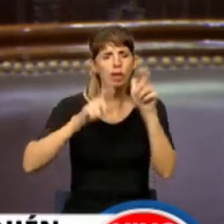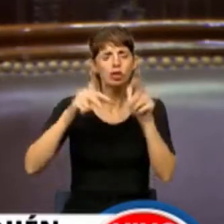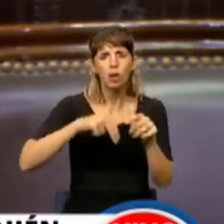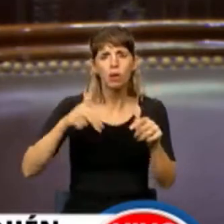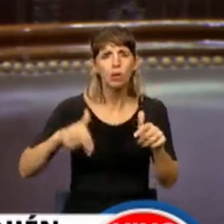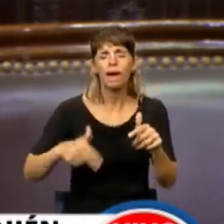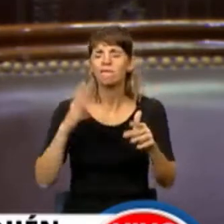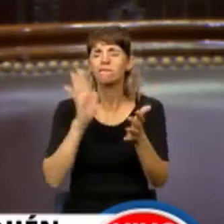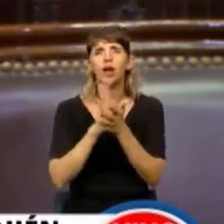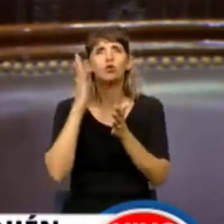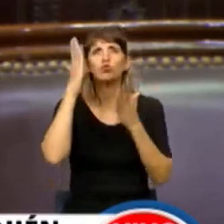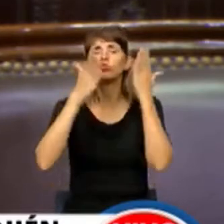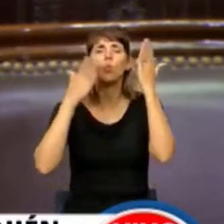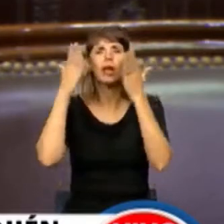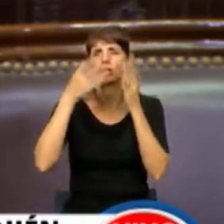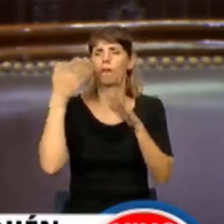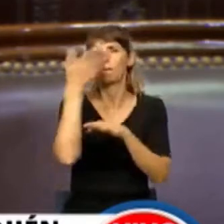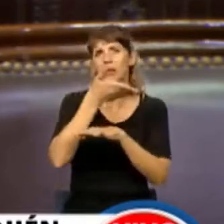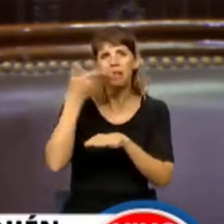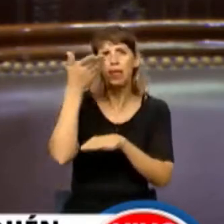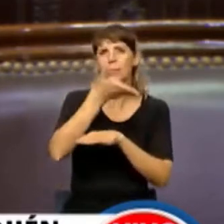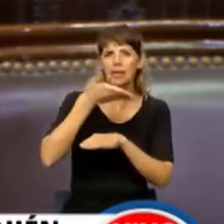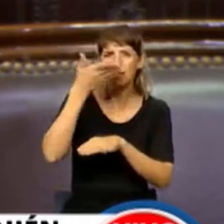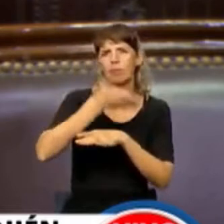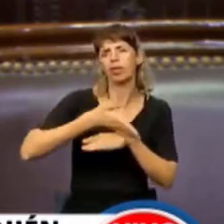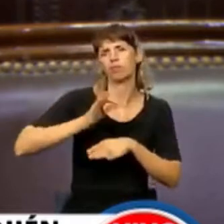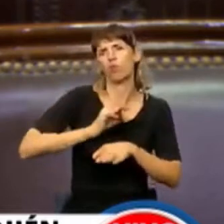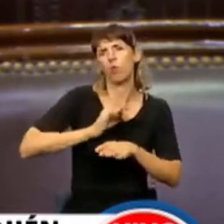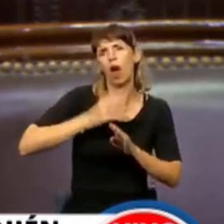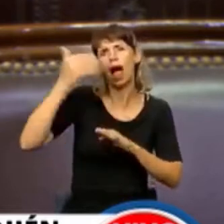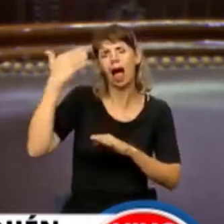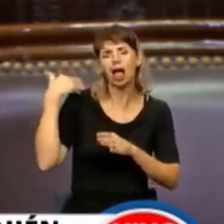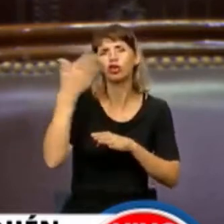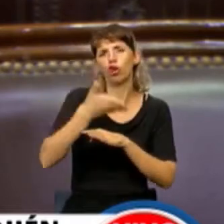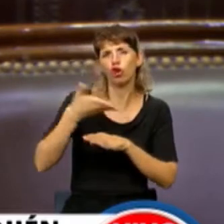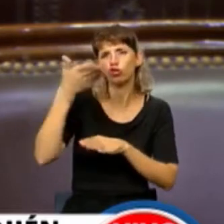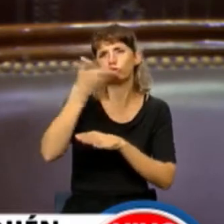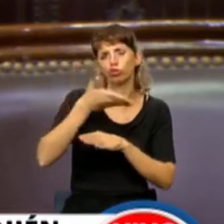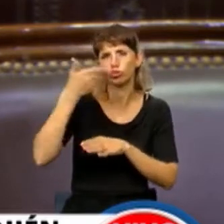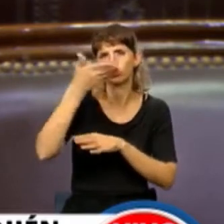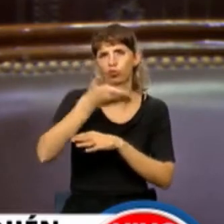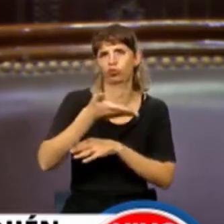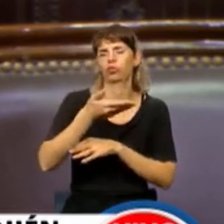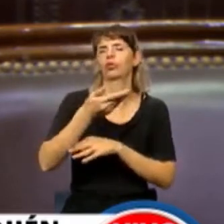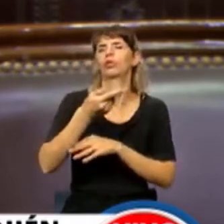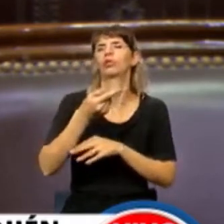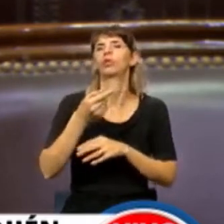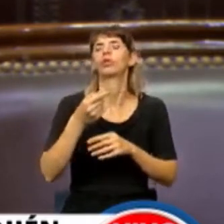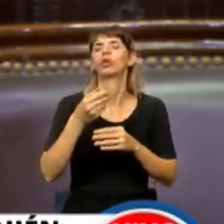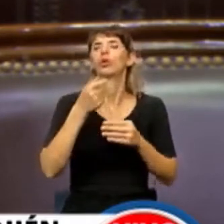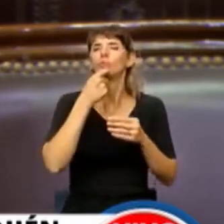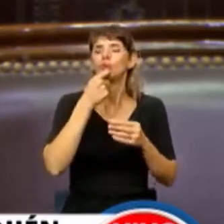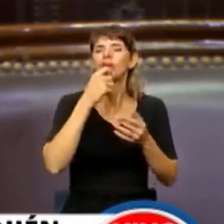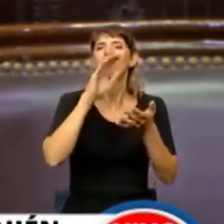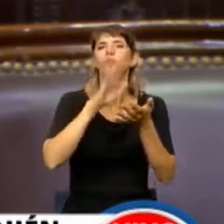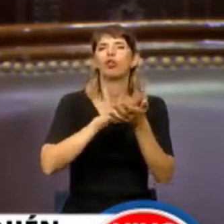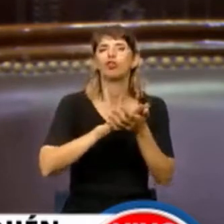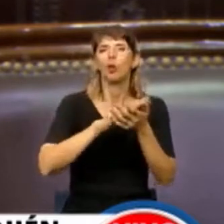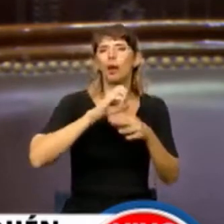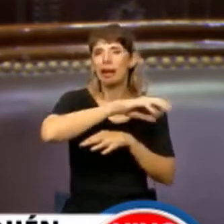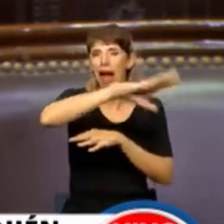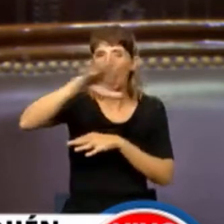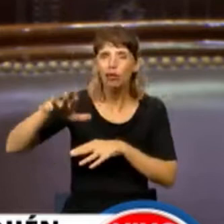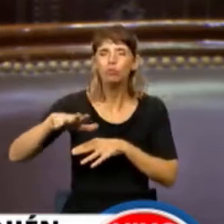obras históricamente reclamadas por la provincia del Neuquén, avales, por ejemplo, para la electrificación rural